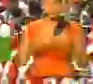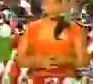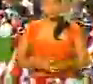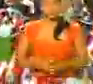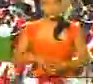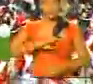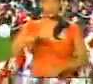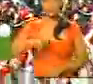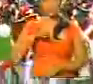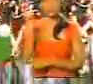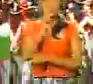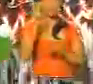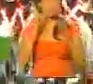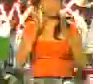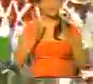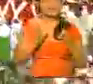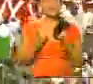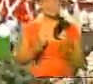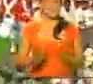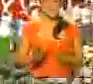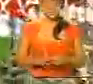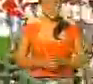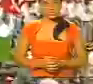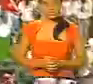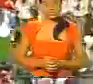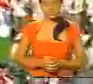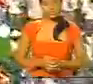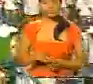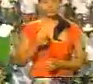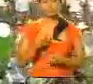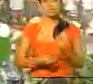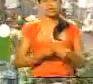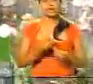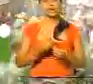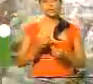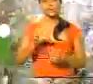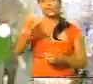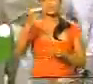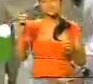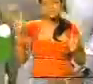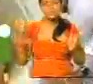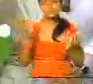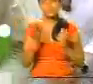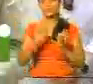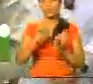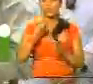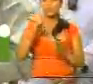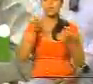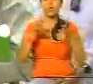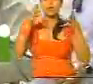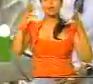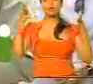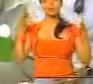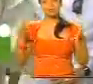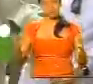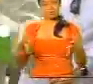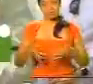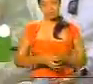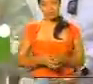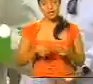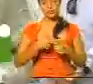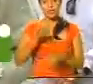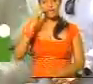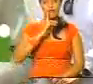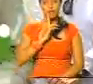Los venezolanos y venezolanas no estamos hechos para la patria pequeña, sino para la patria grande. Y